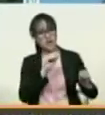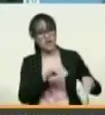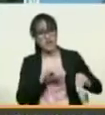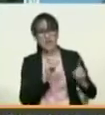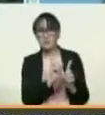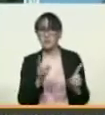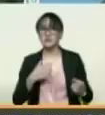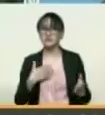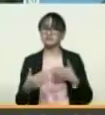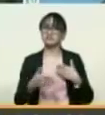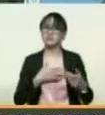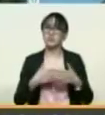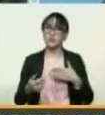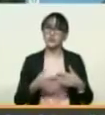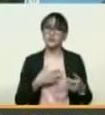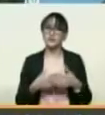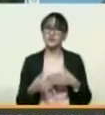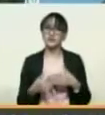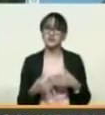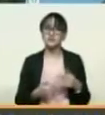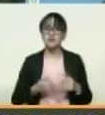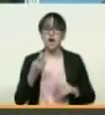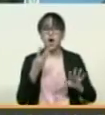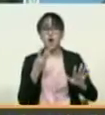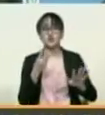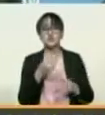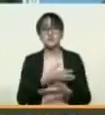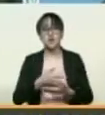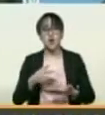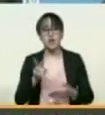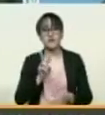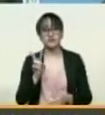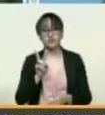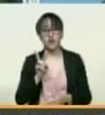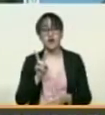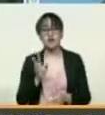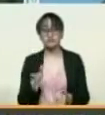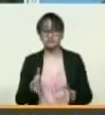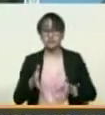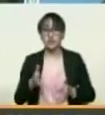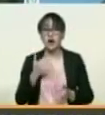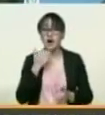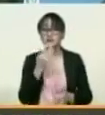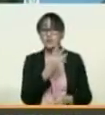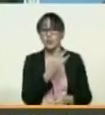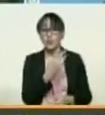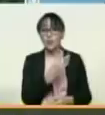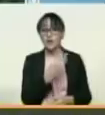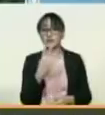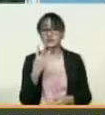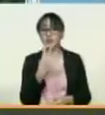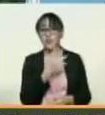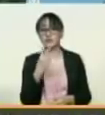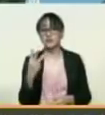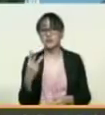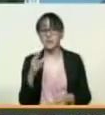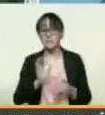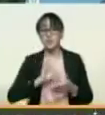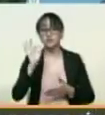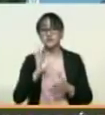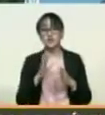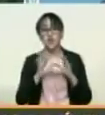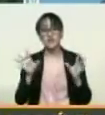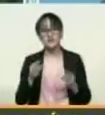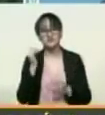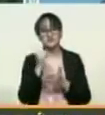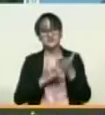democrático, fueron más de 8 millones de venezolanos, casi un 43% del registro electoral. En